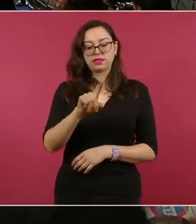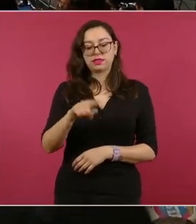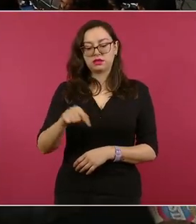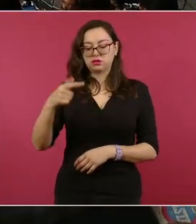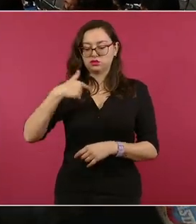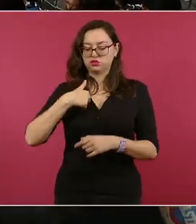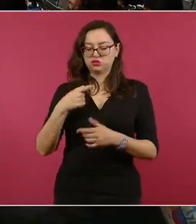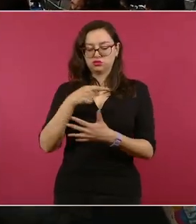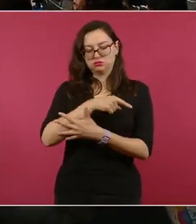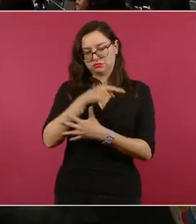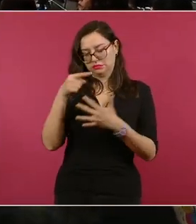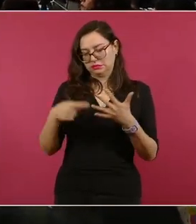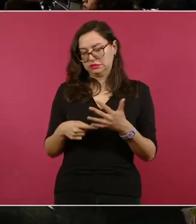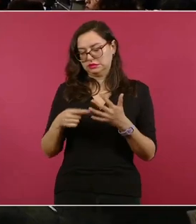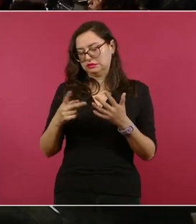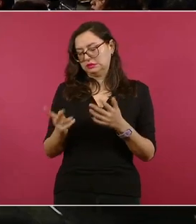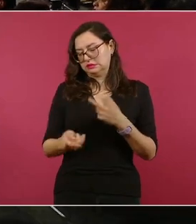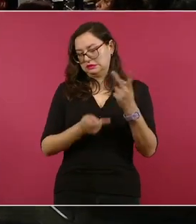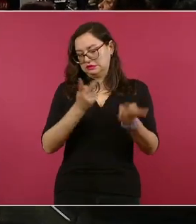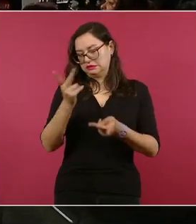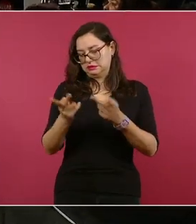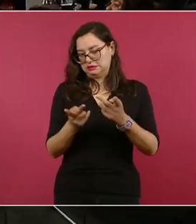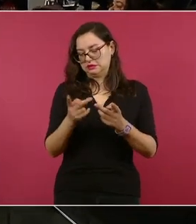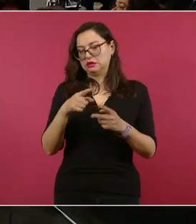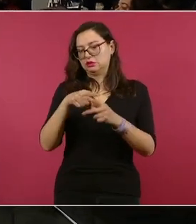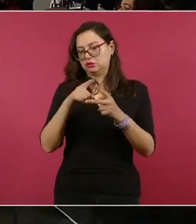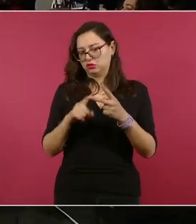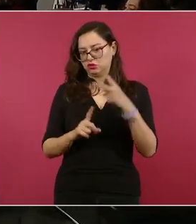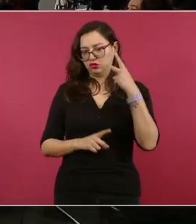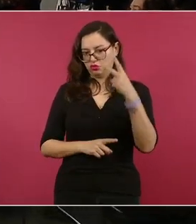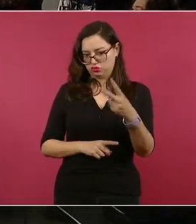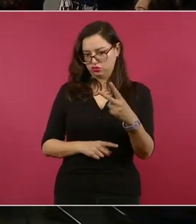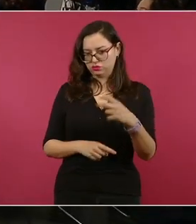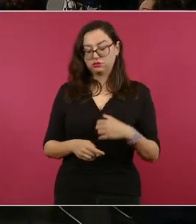Preguntarle dos cosas en específico. Uno,